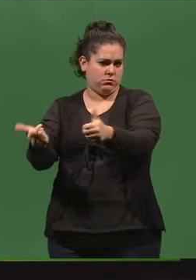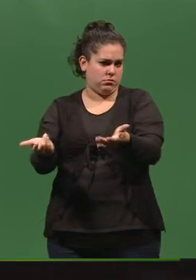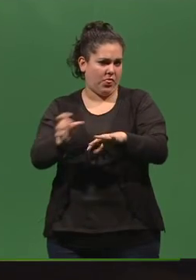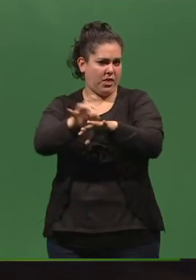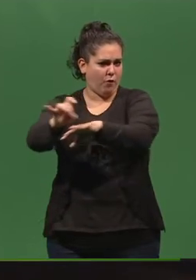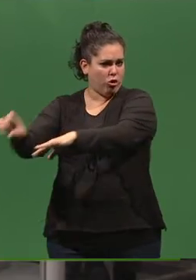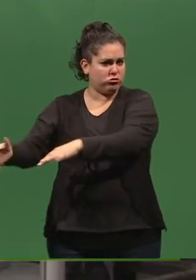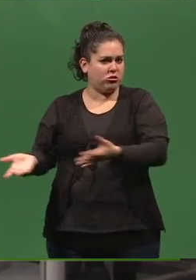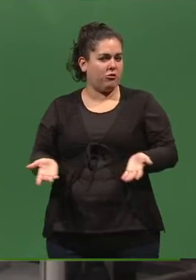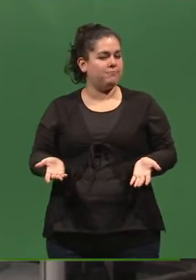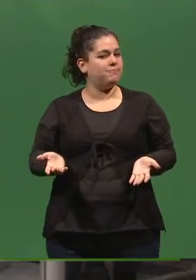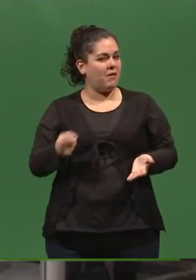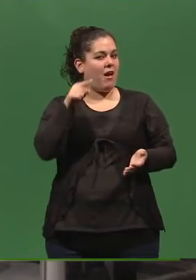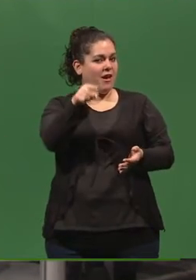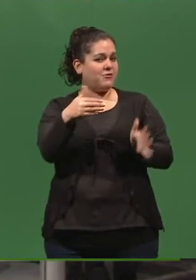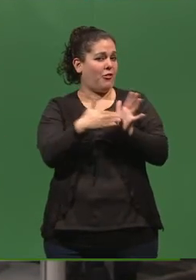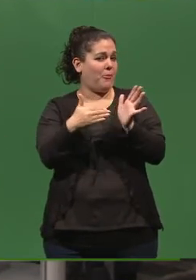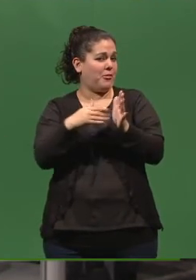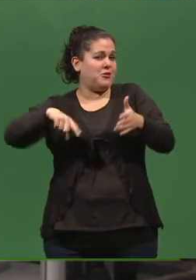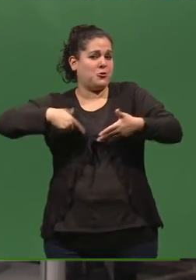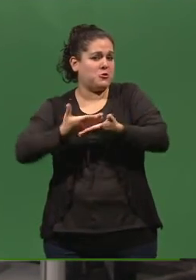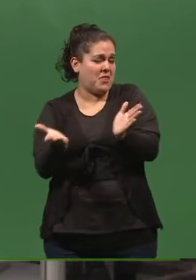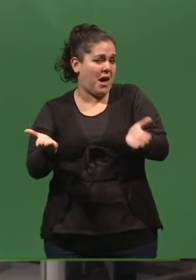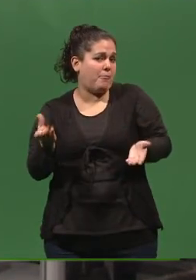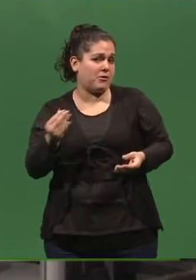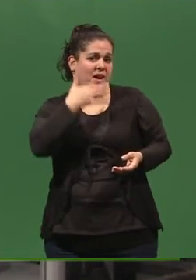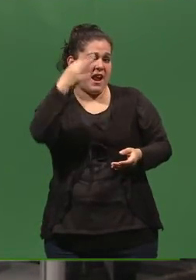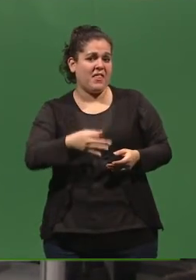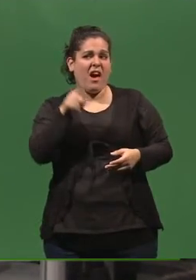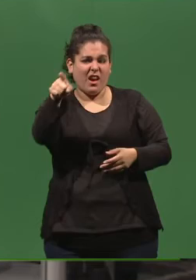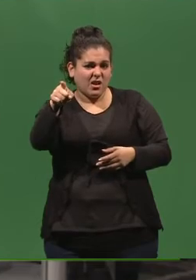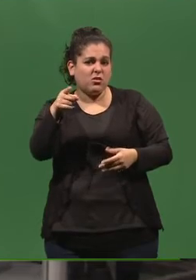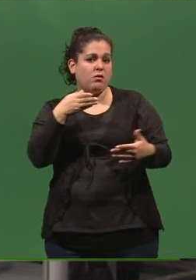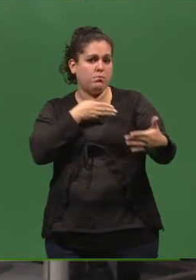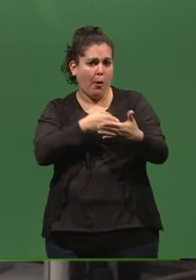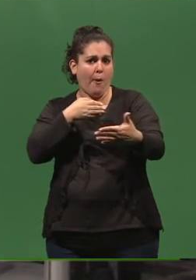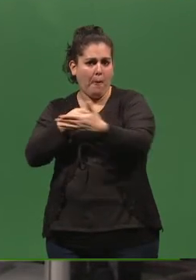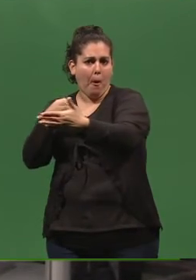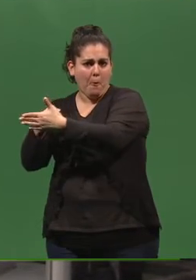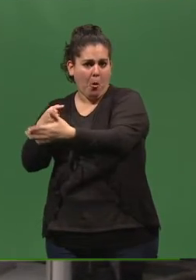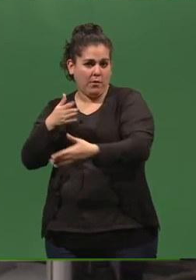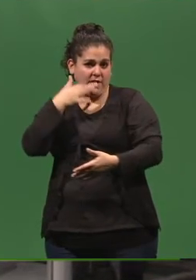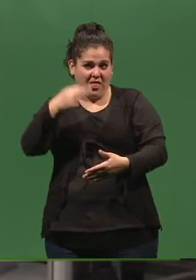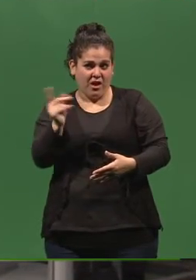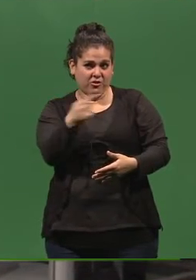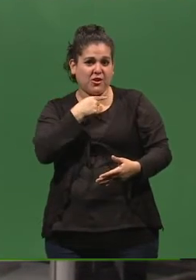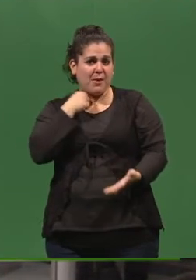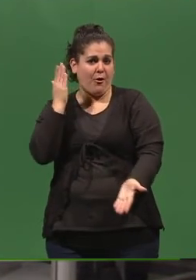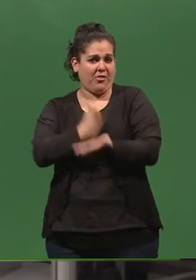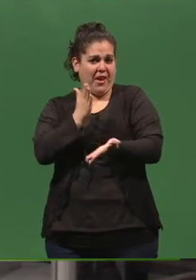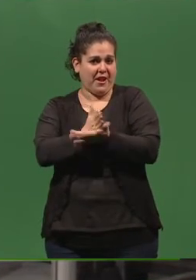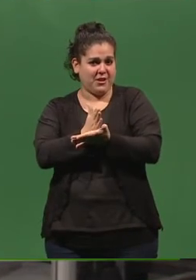con mitificaciones que se van construyendo en términos sociales para en realidad obstaculizar, me parece a mí, el otorgamiento de mayores derechos que